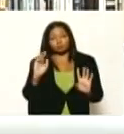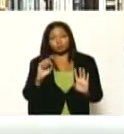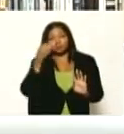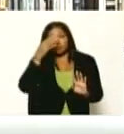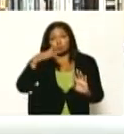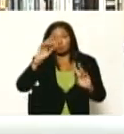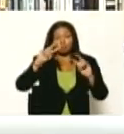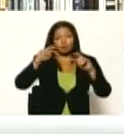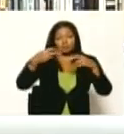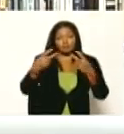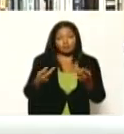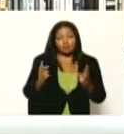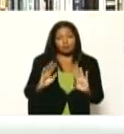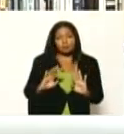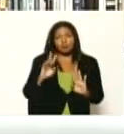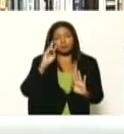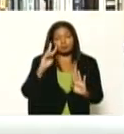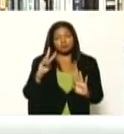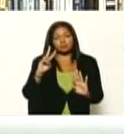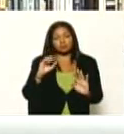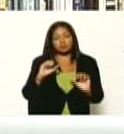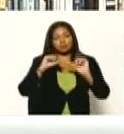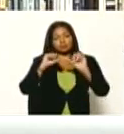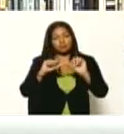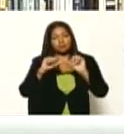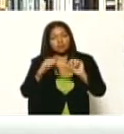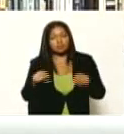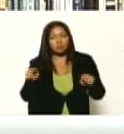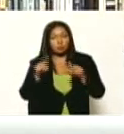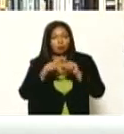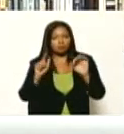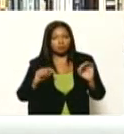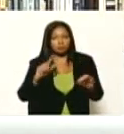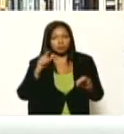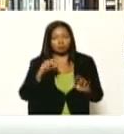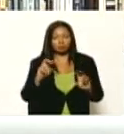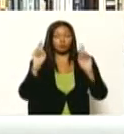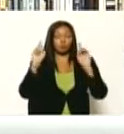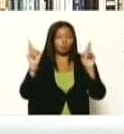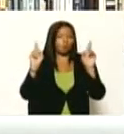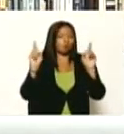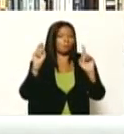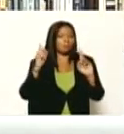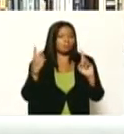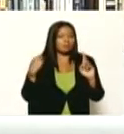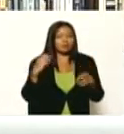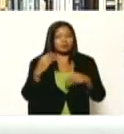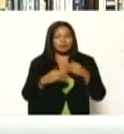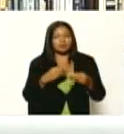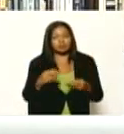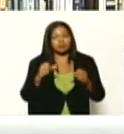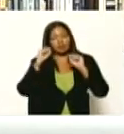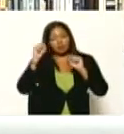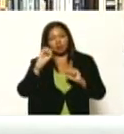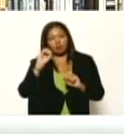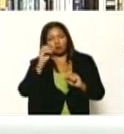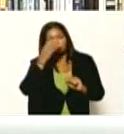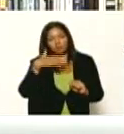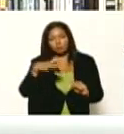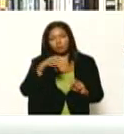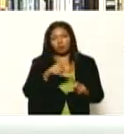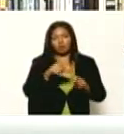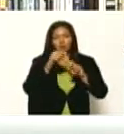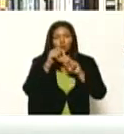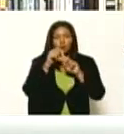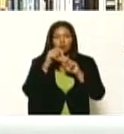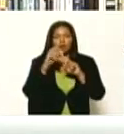lo ratifica para que continúen como candidatos, candidatas, y ojalá, como debe ser, ganen, o si el pueblo elige